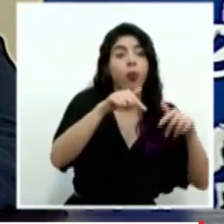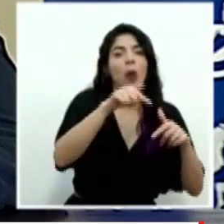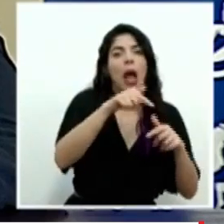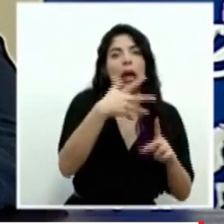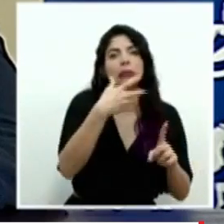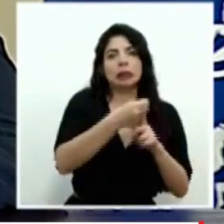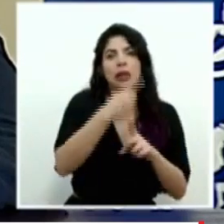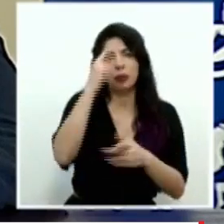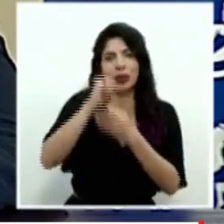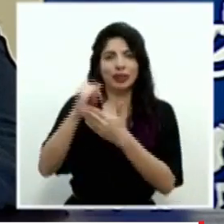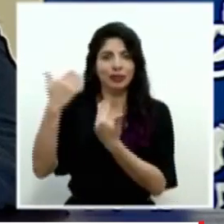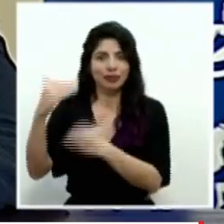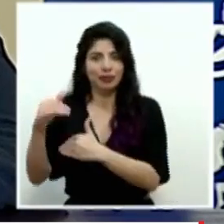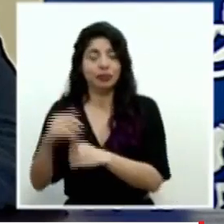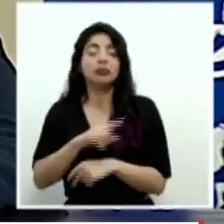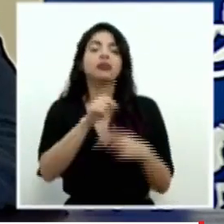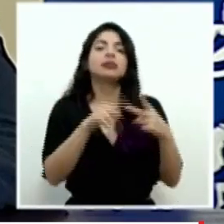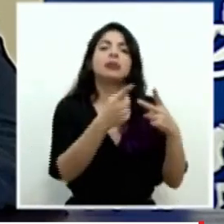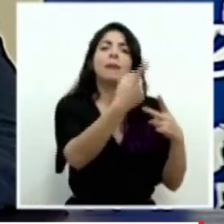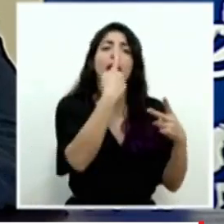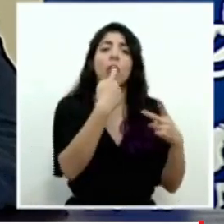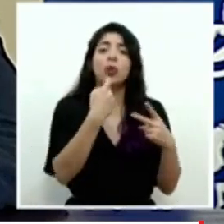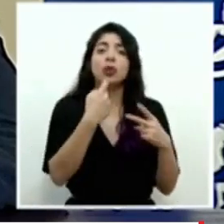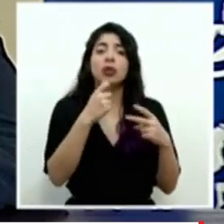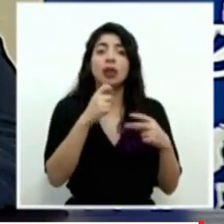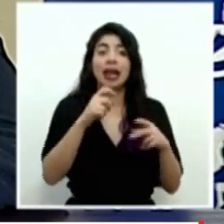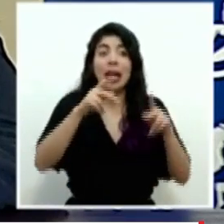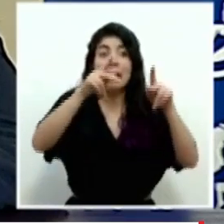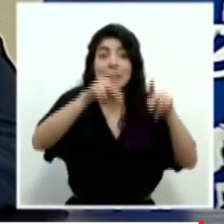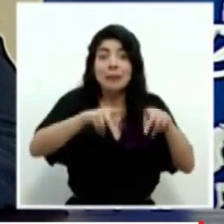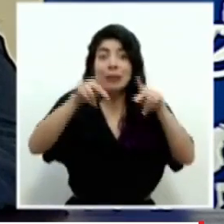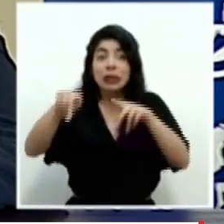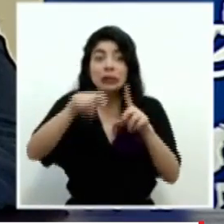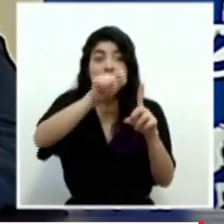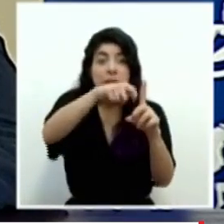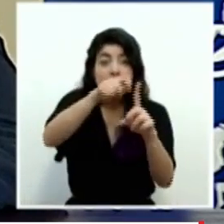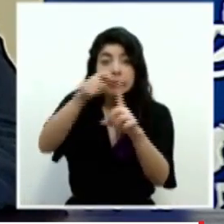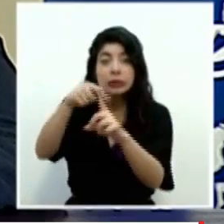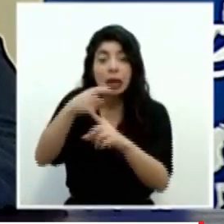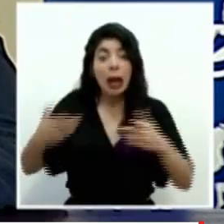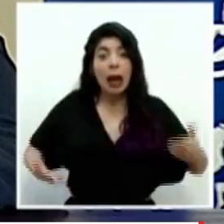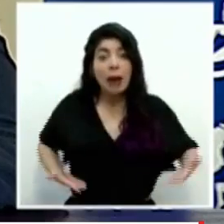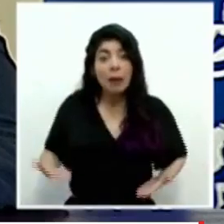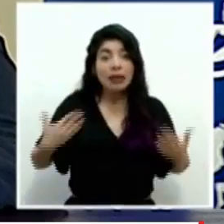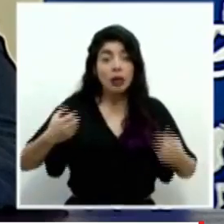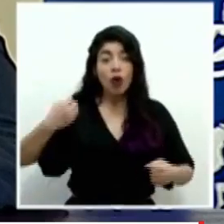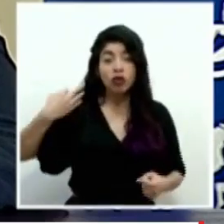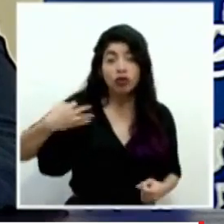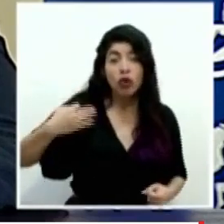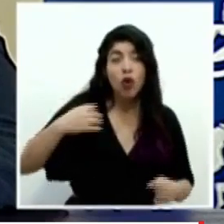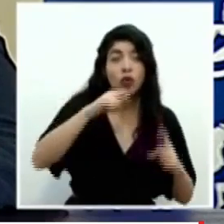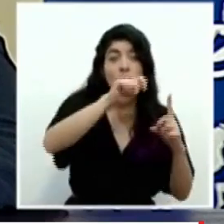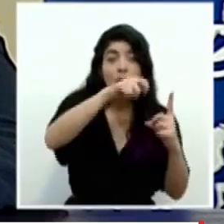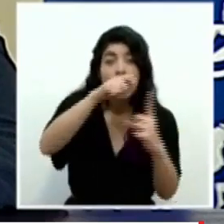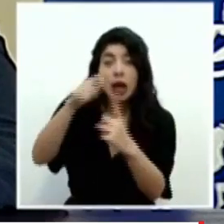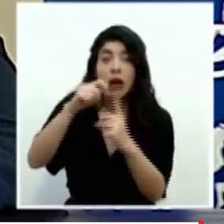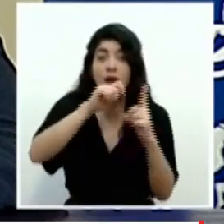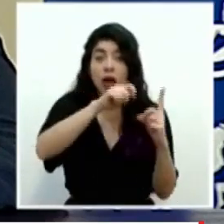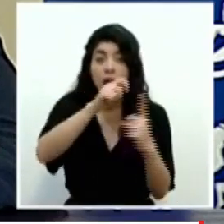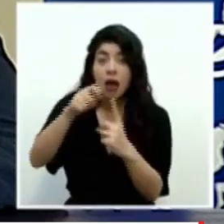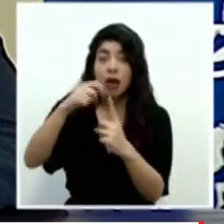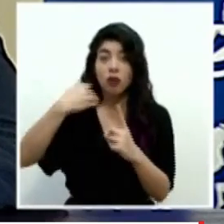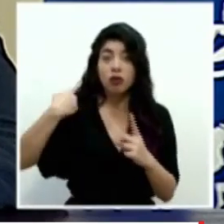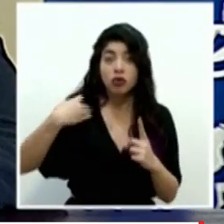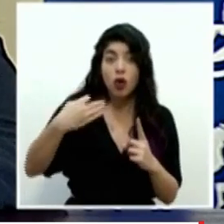Con respecto a la pregunta 2, el tamizaje personal, de personal de salud, tamizaje diario, aquí es